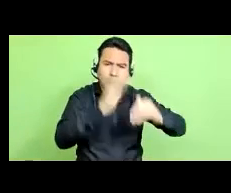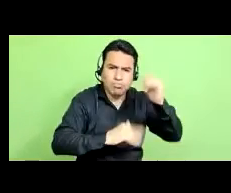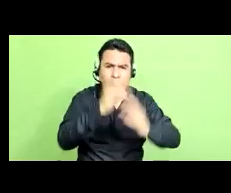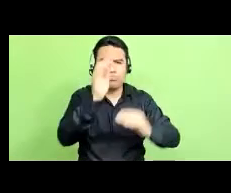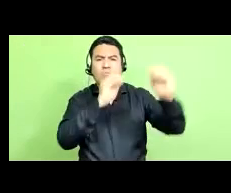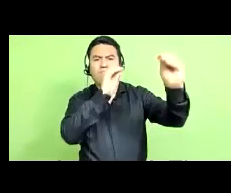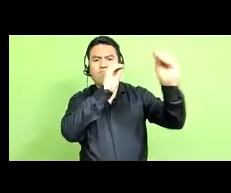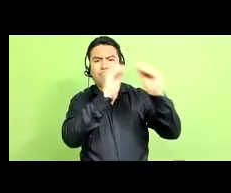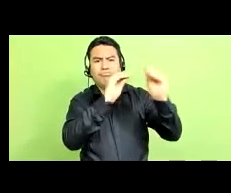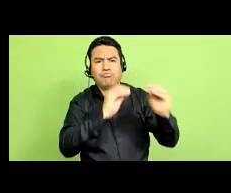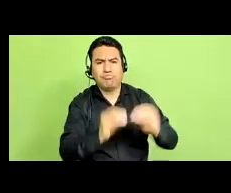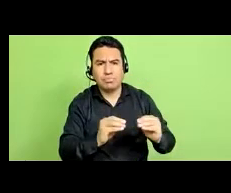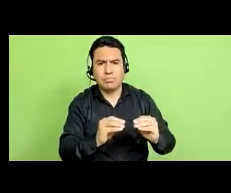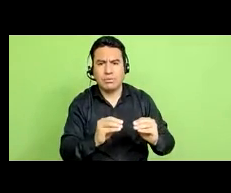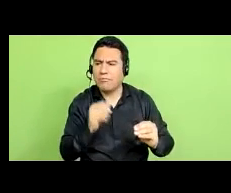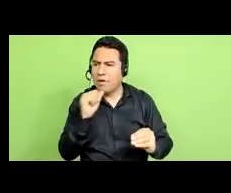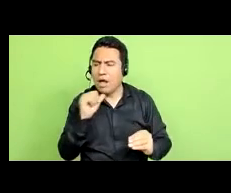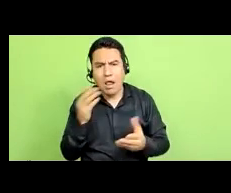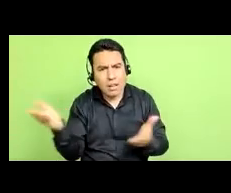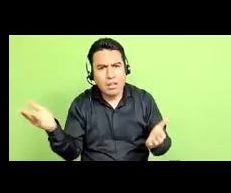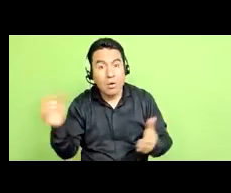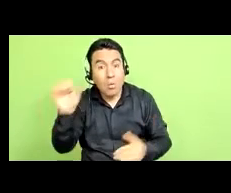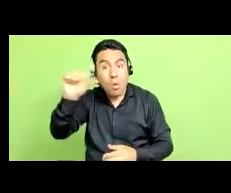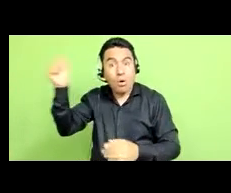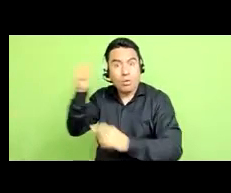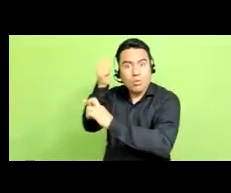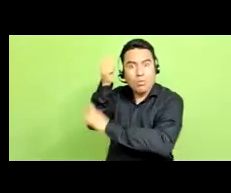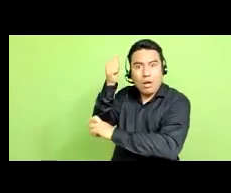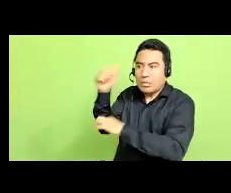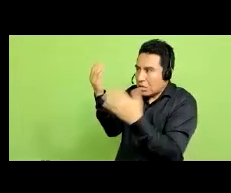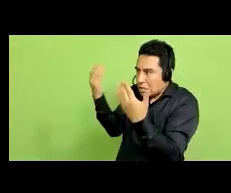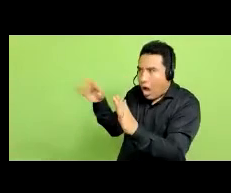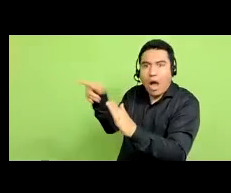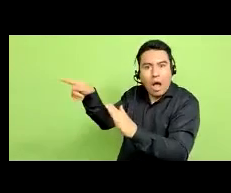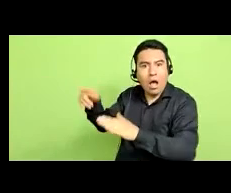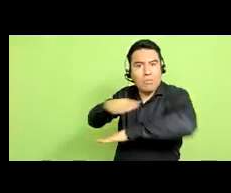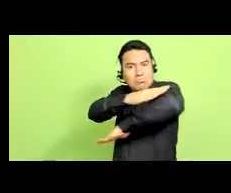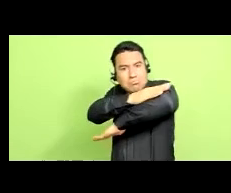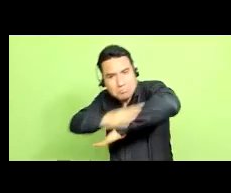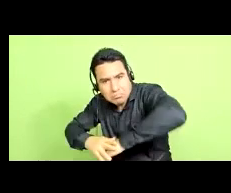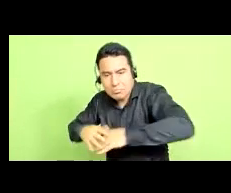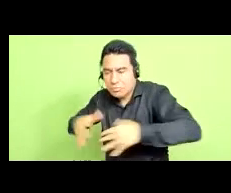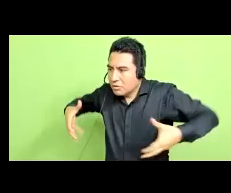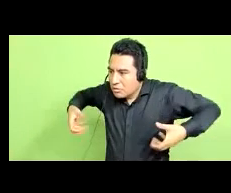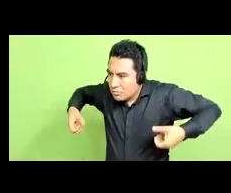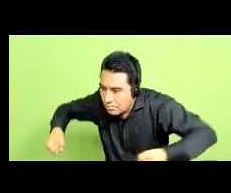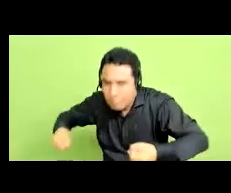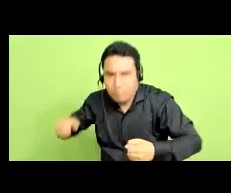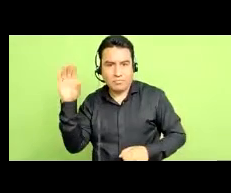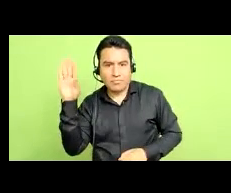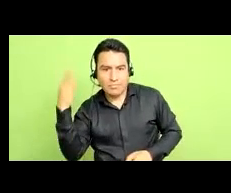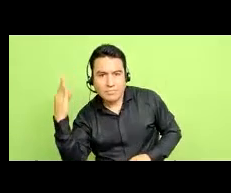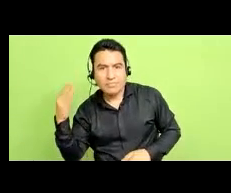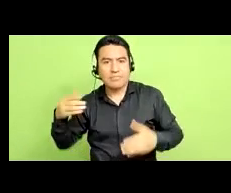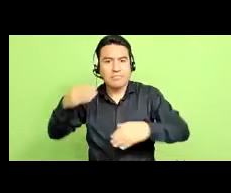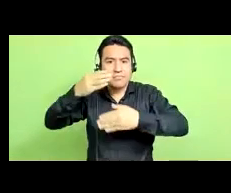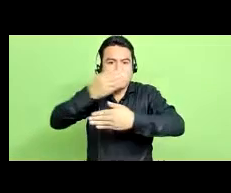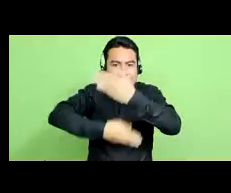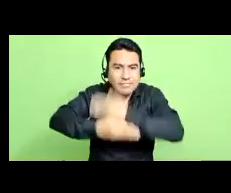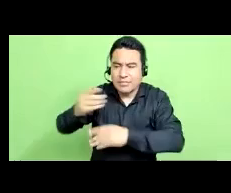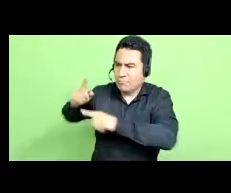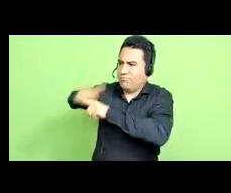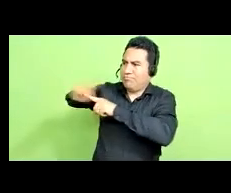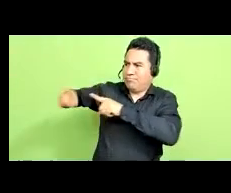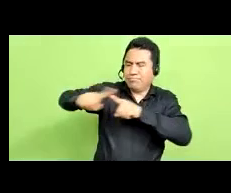en otros países ellos son parte nosotros estamos dentro somos parte de los de las mesas